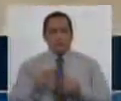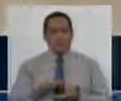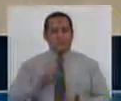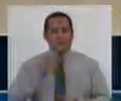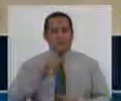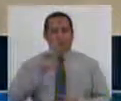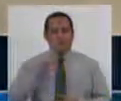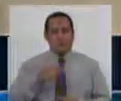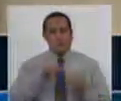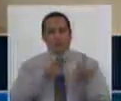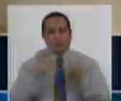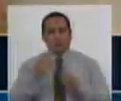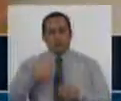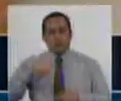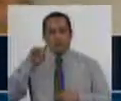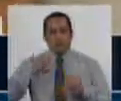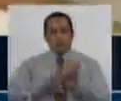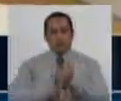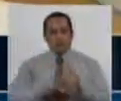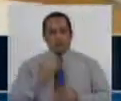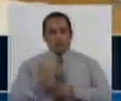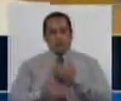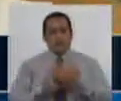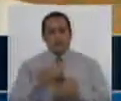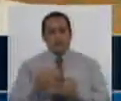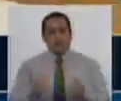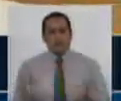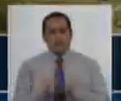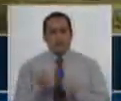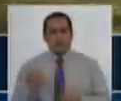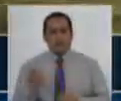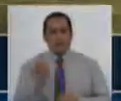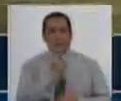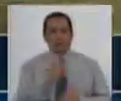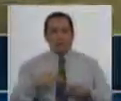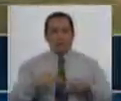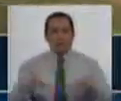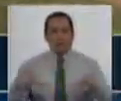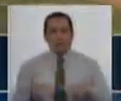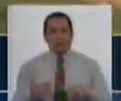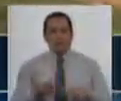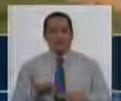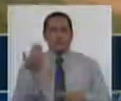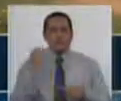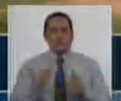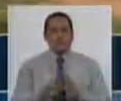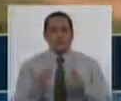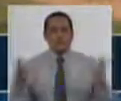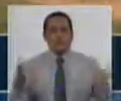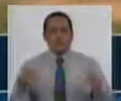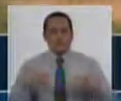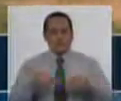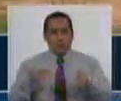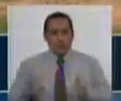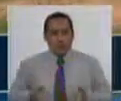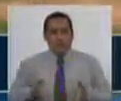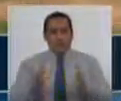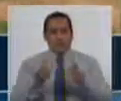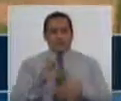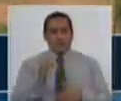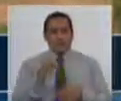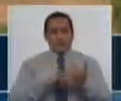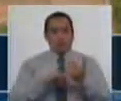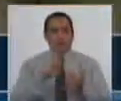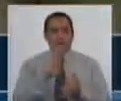2.800 millones de soles, vamos avanzando en cada una de las etapas. Desde la ampliación de la Federico Basadre,